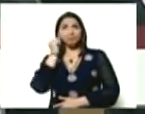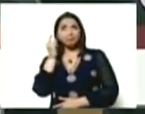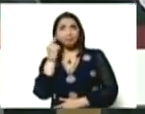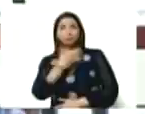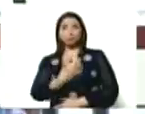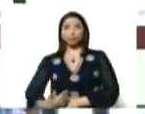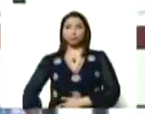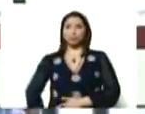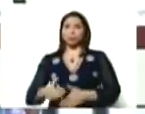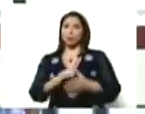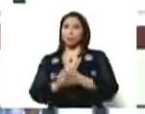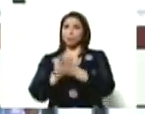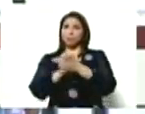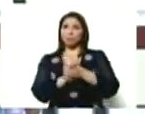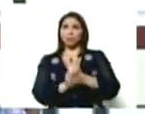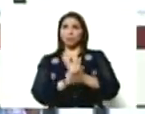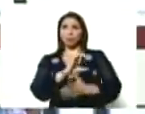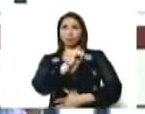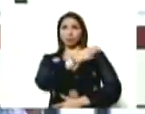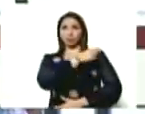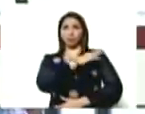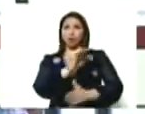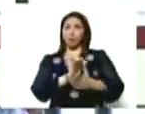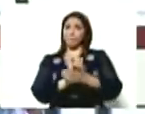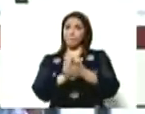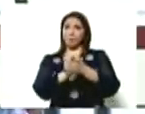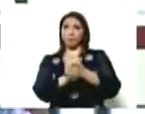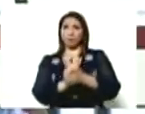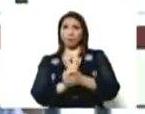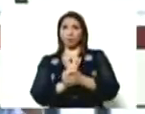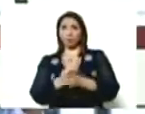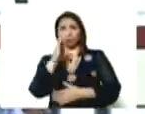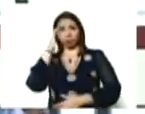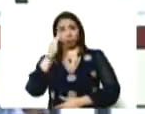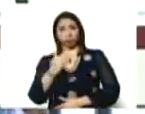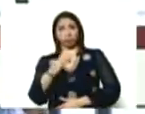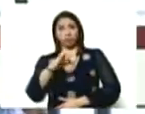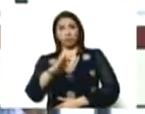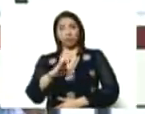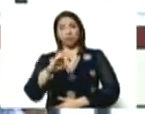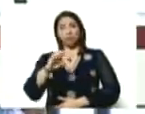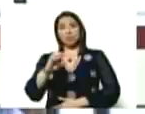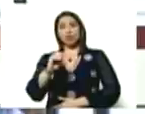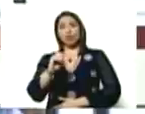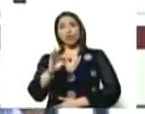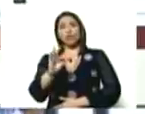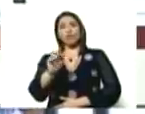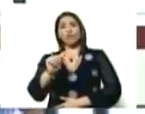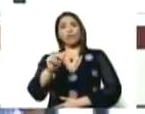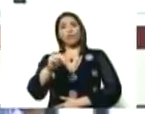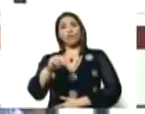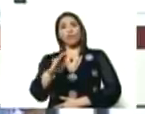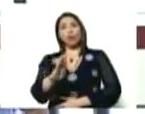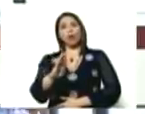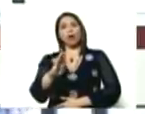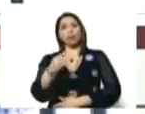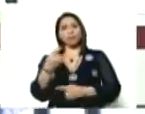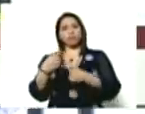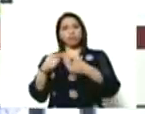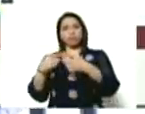y rectores, compañeros comandantes del SOFA, representantes de los diferentes entes del